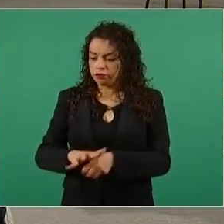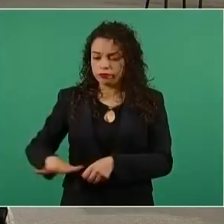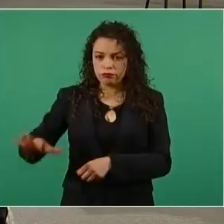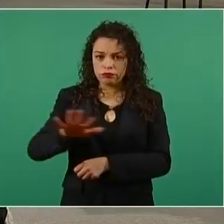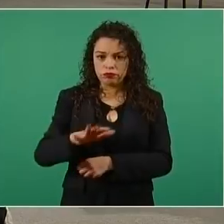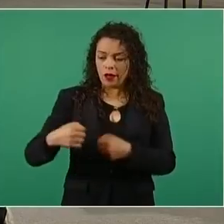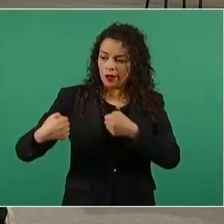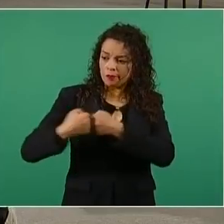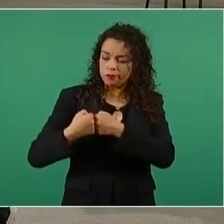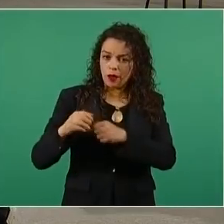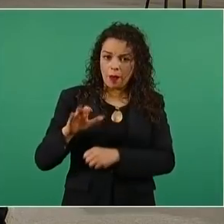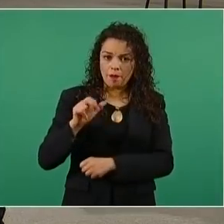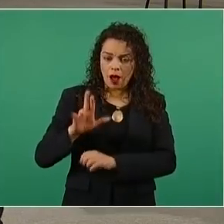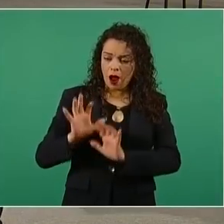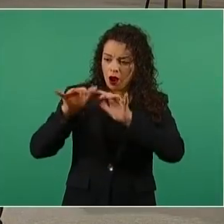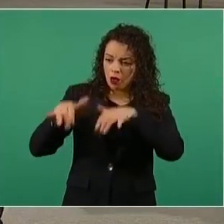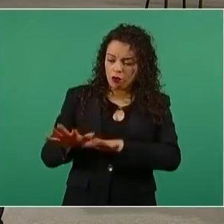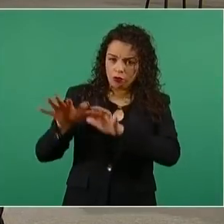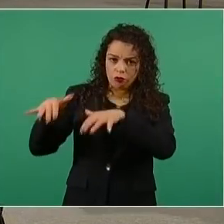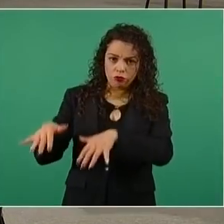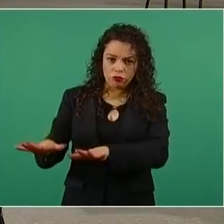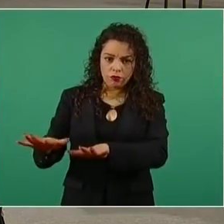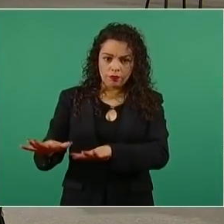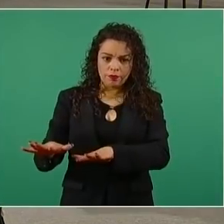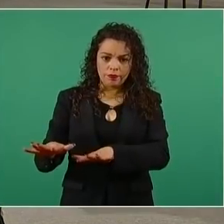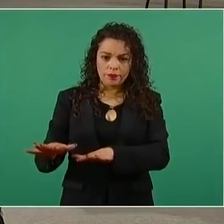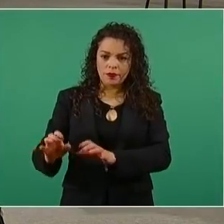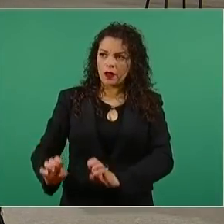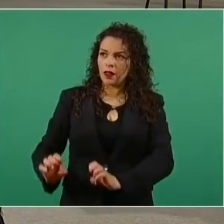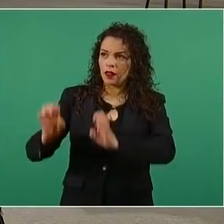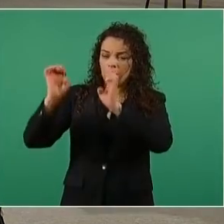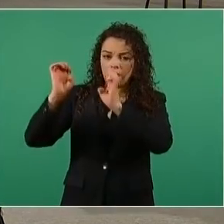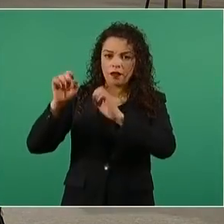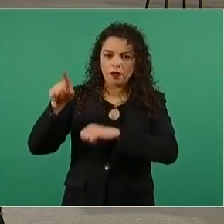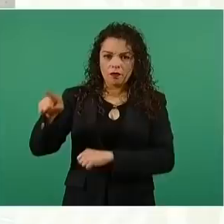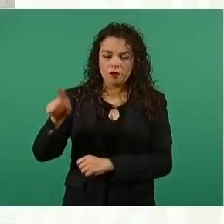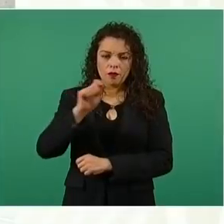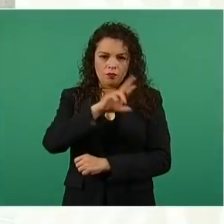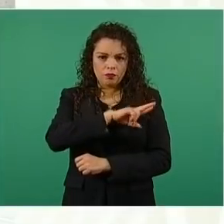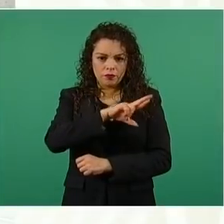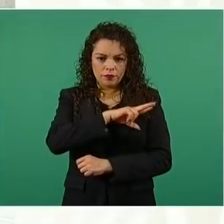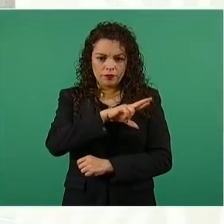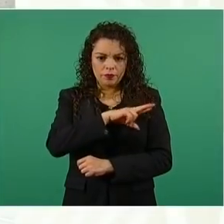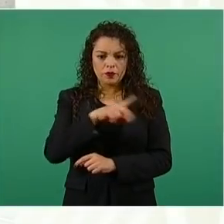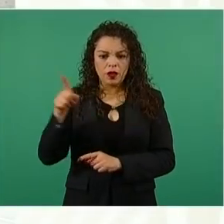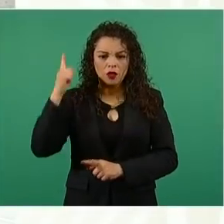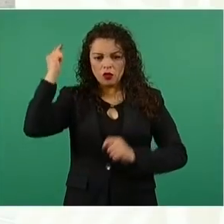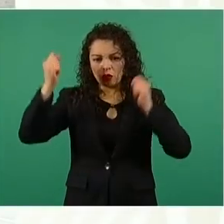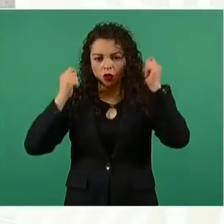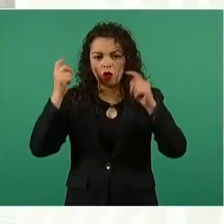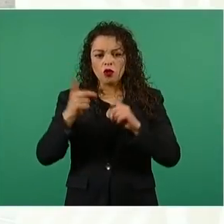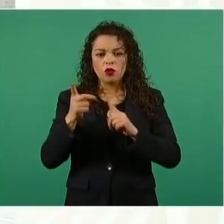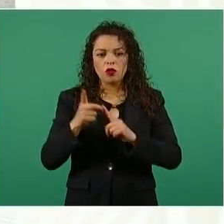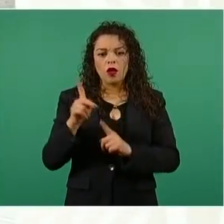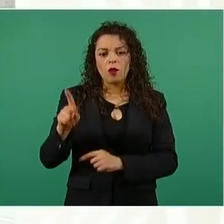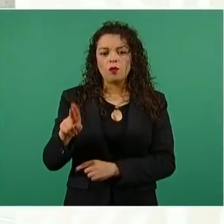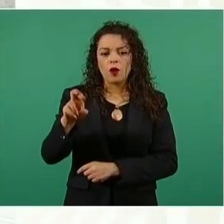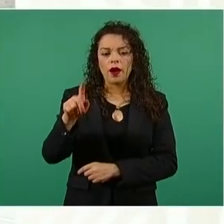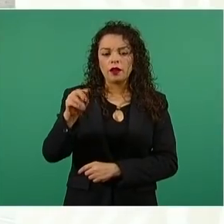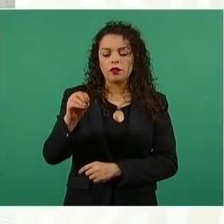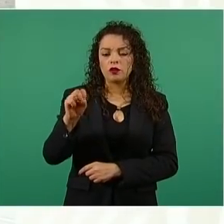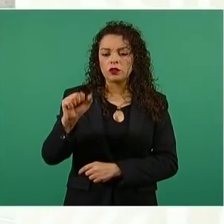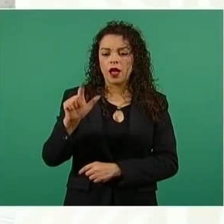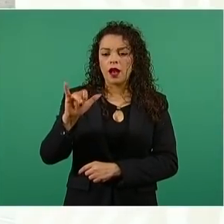mar en un condominio Privada del Mar, en el desarrollo turístico Puerto Salina, con acceso a la